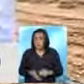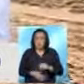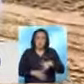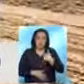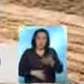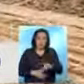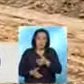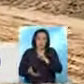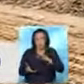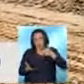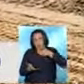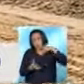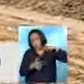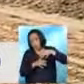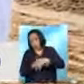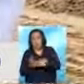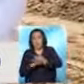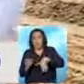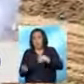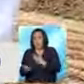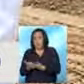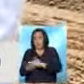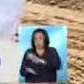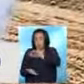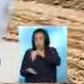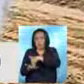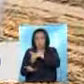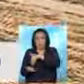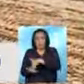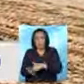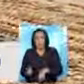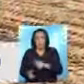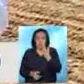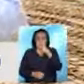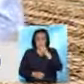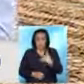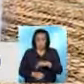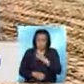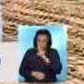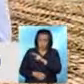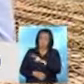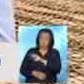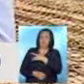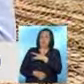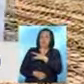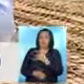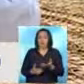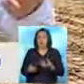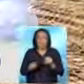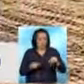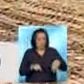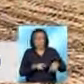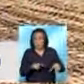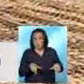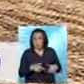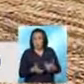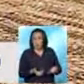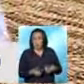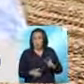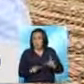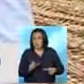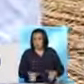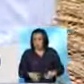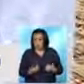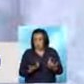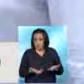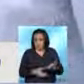que las aguas, el Huaico, ha llegado al centro de la ciudad, que es visualmente muy impactante, ¿cuál es el estado aquí del distrito, de las personas que viven y vivían